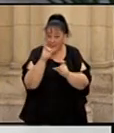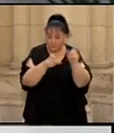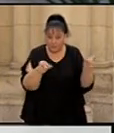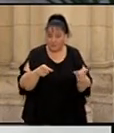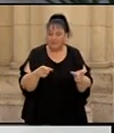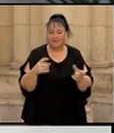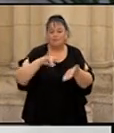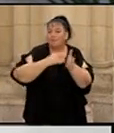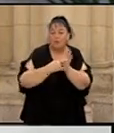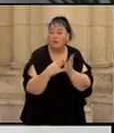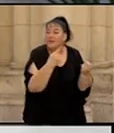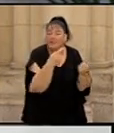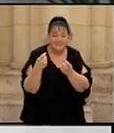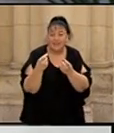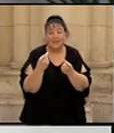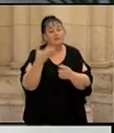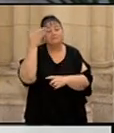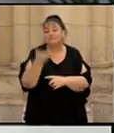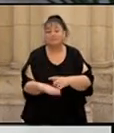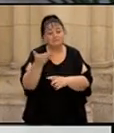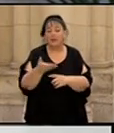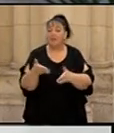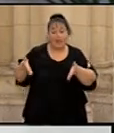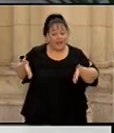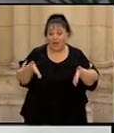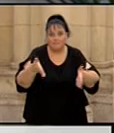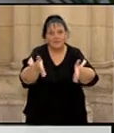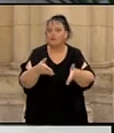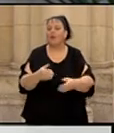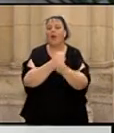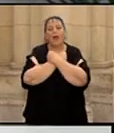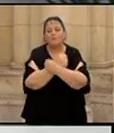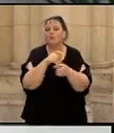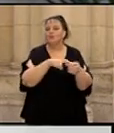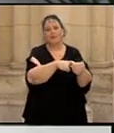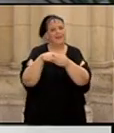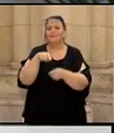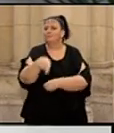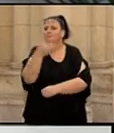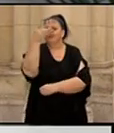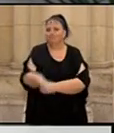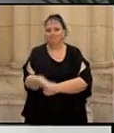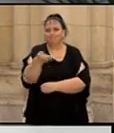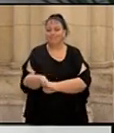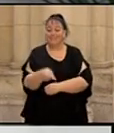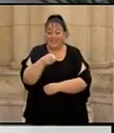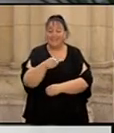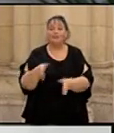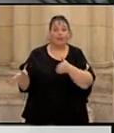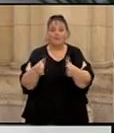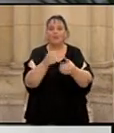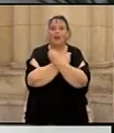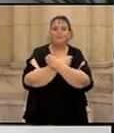necesariamente pasa precisamente por el camino del amor y de la solidaridad, que surge